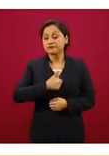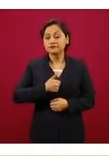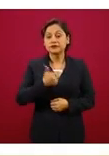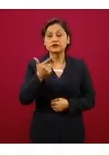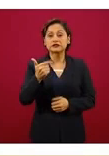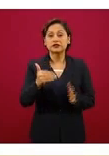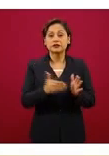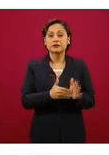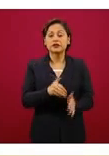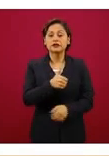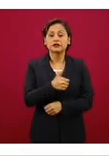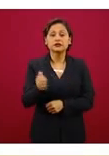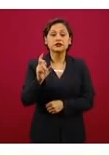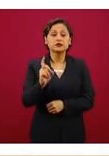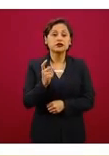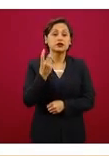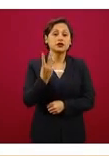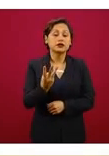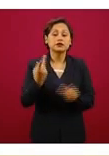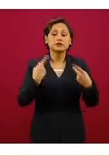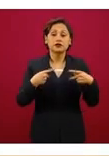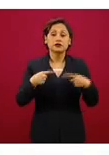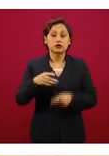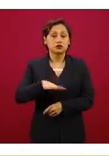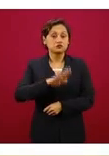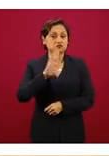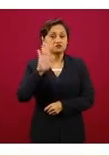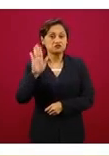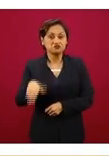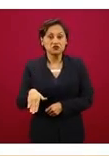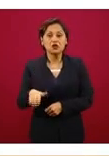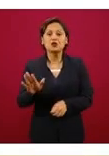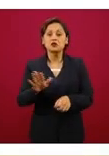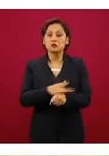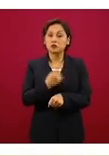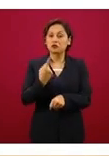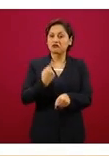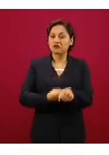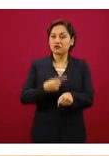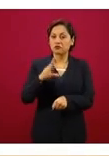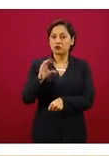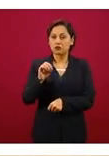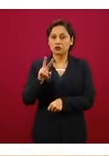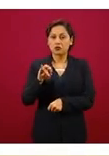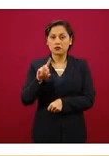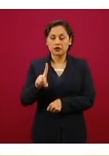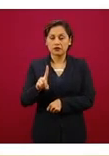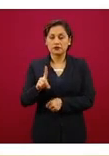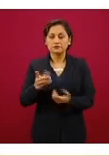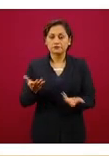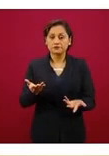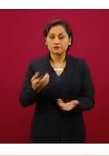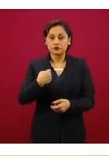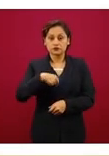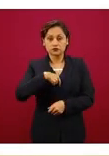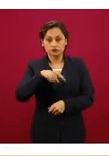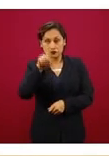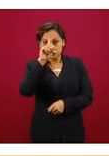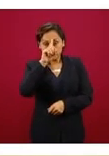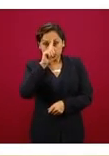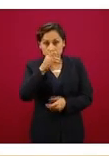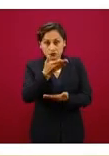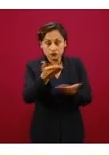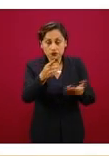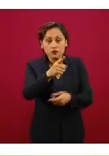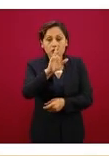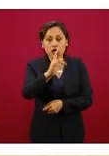7.633 personas han perdido la vida por las complicaciones de COVID, y les recordamos a la población que COVID es una enfermedad